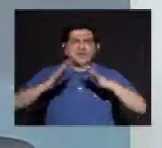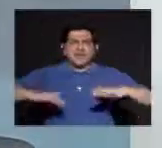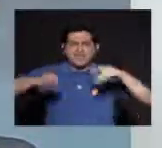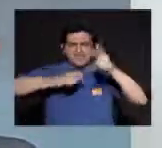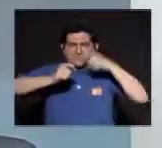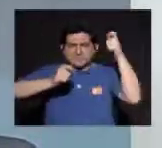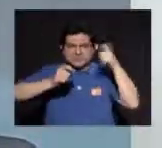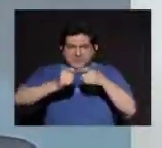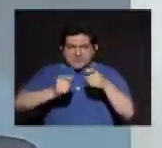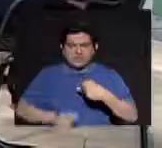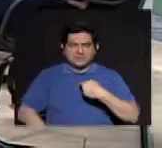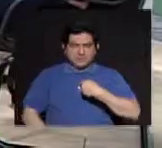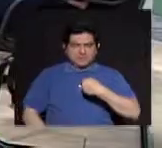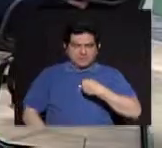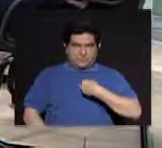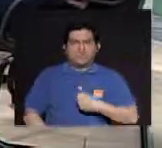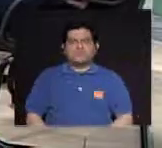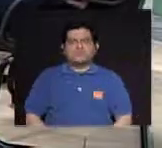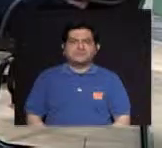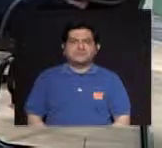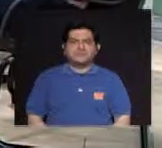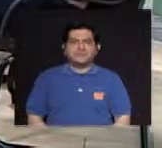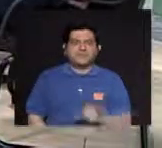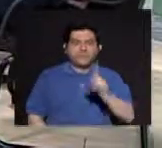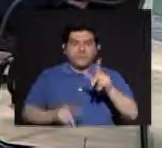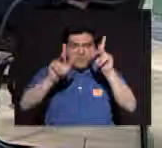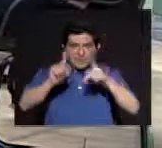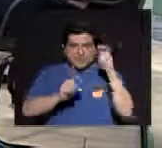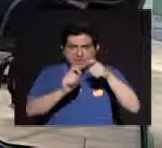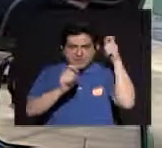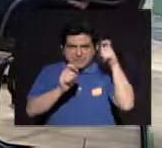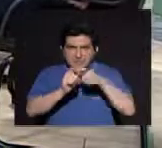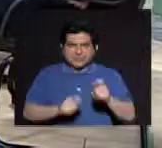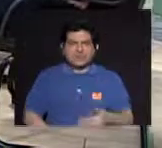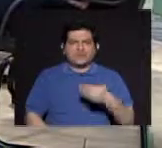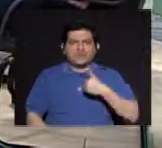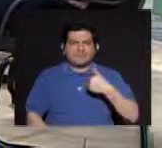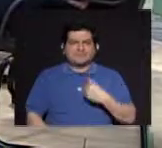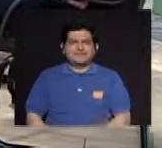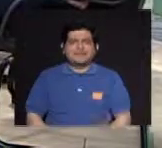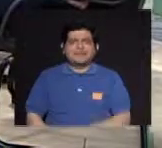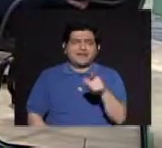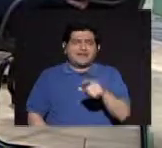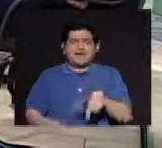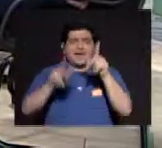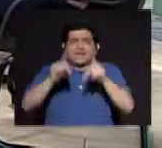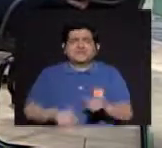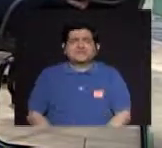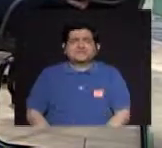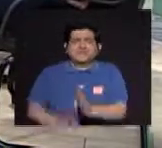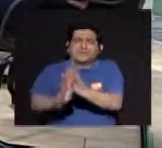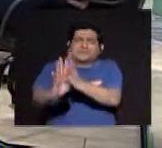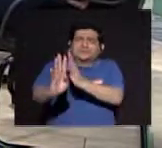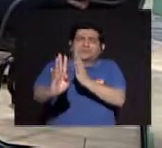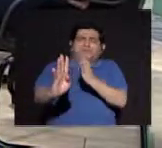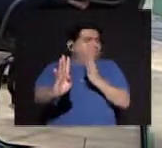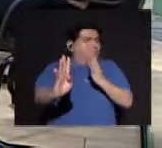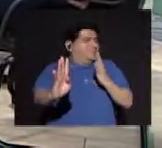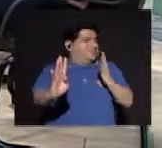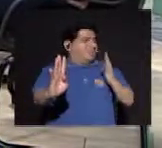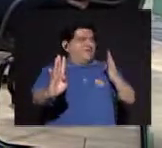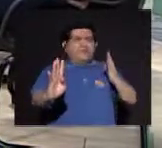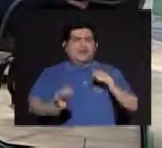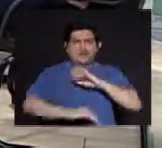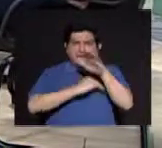casting en espacios específicos y uno pone, o sea, un personaje específico y van a haber filas de gente con todo tipo de